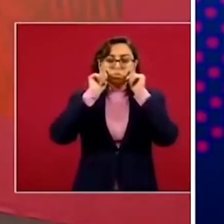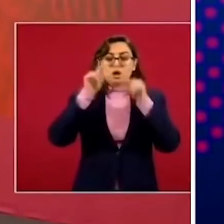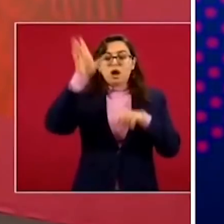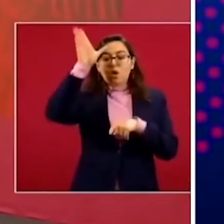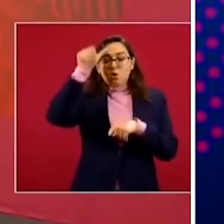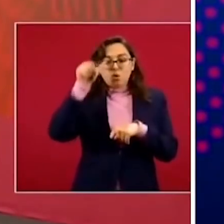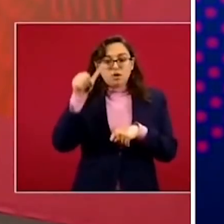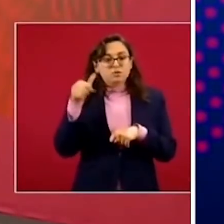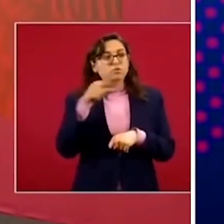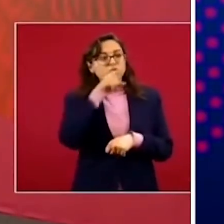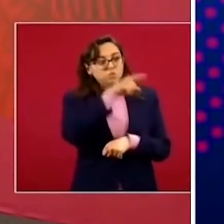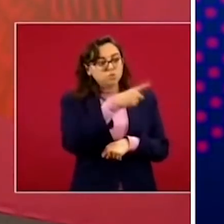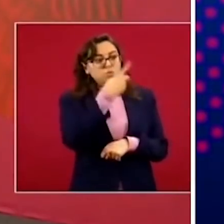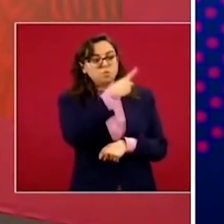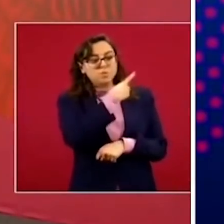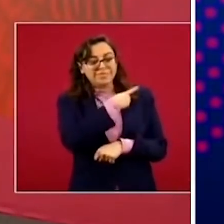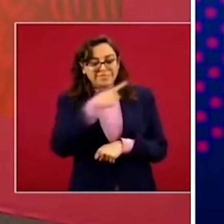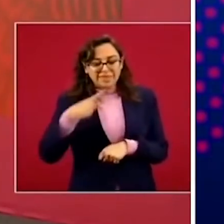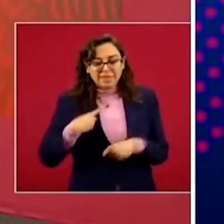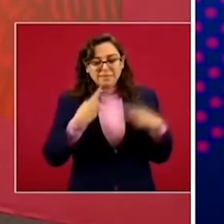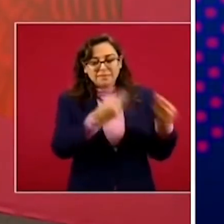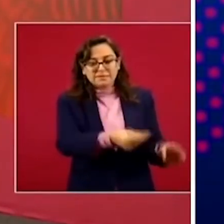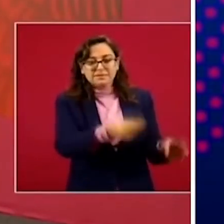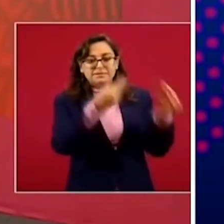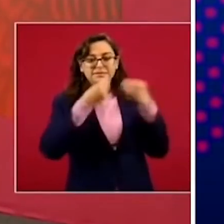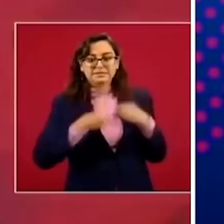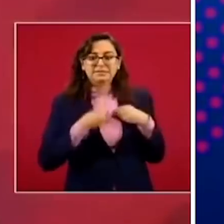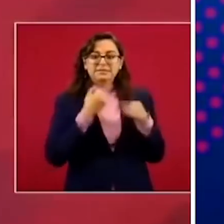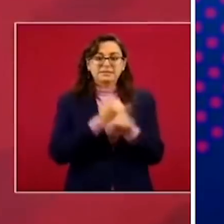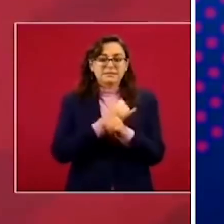que me los tienes que compartir.